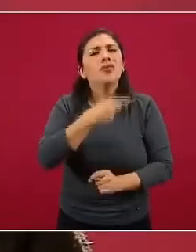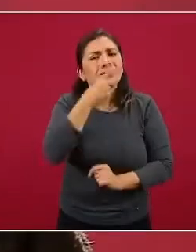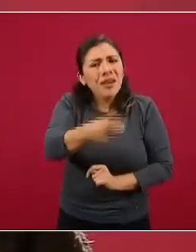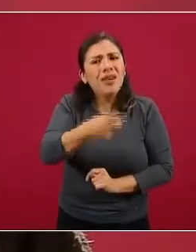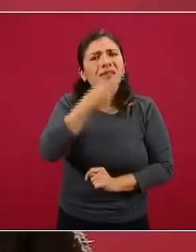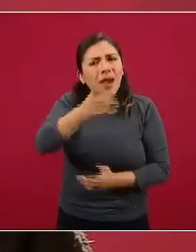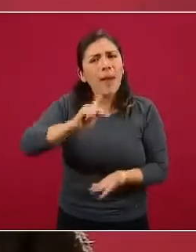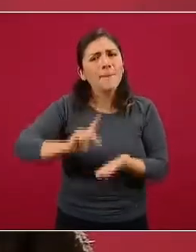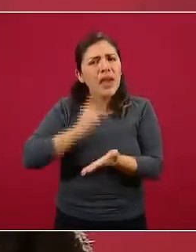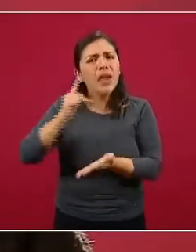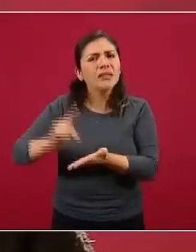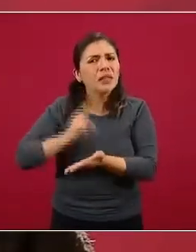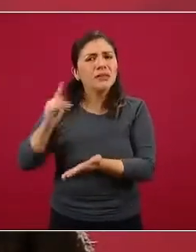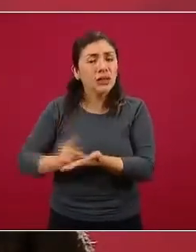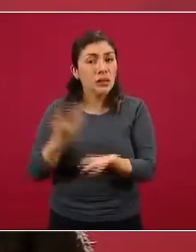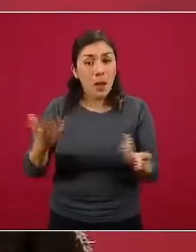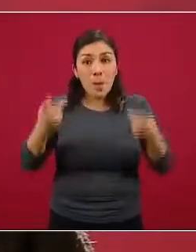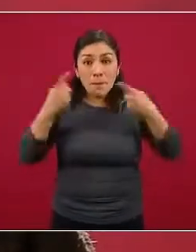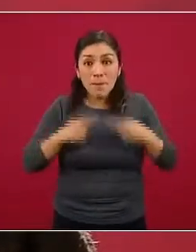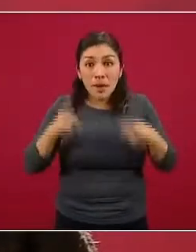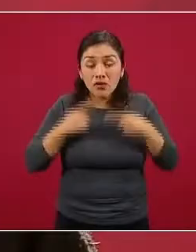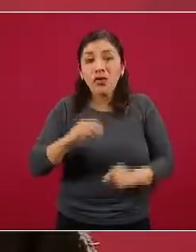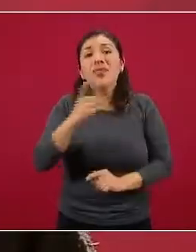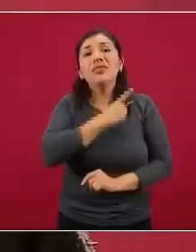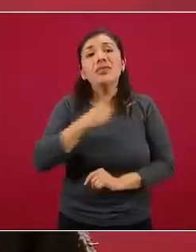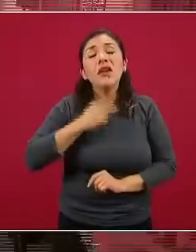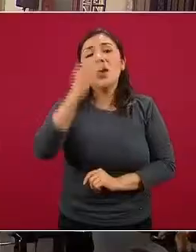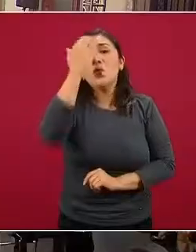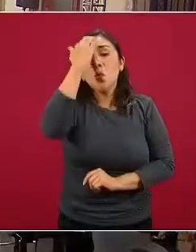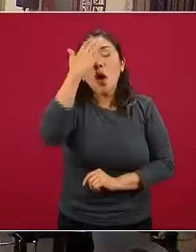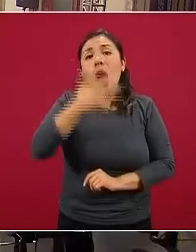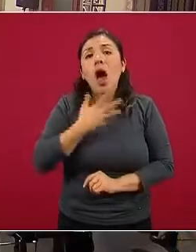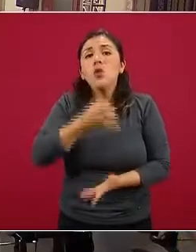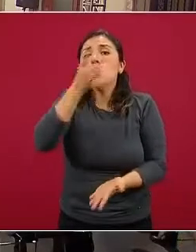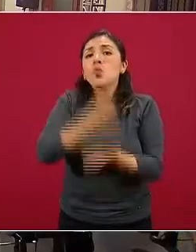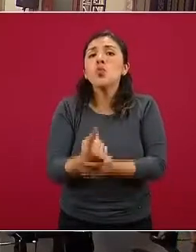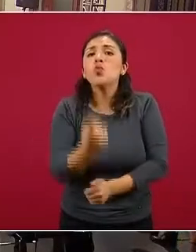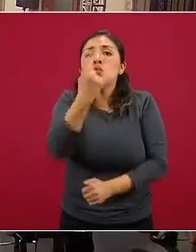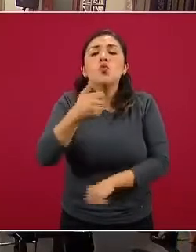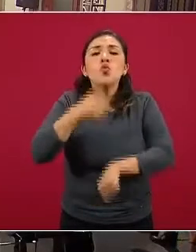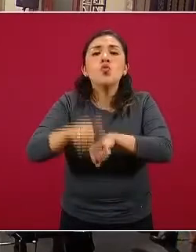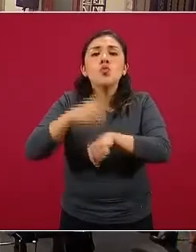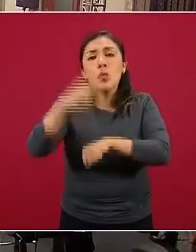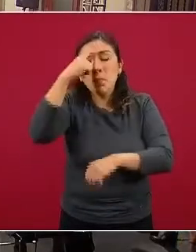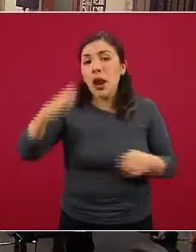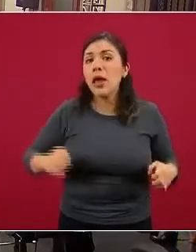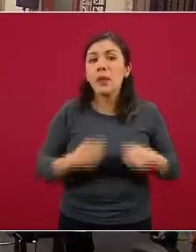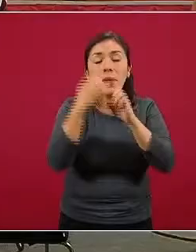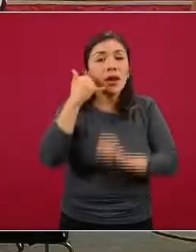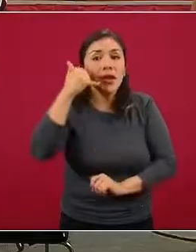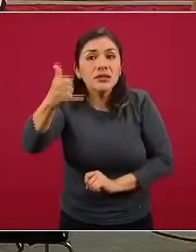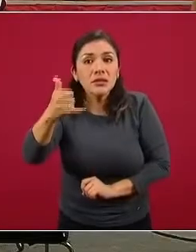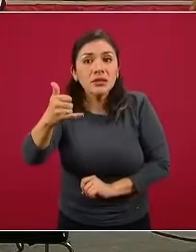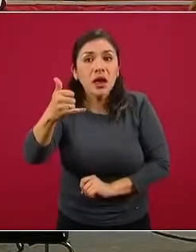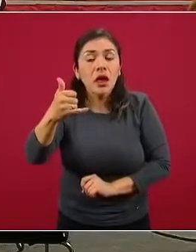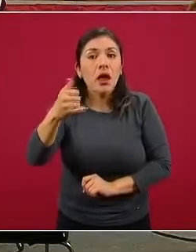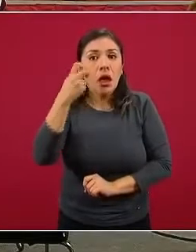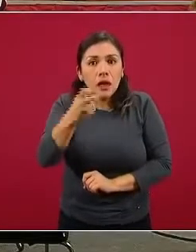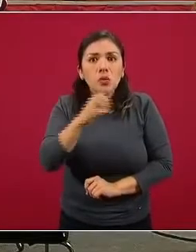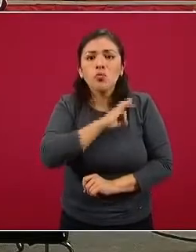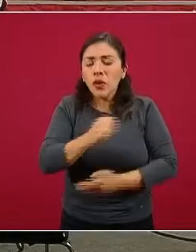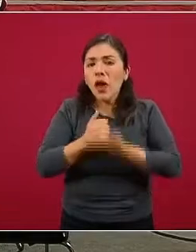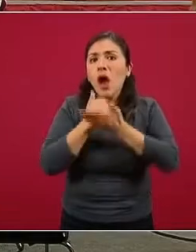otra vez que las personas conozcan que hay un número universal de emergencia en todo el país que